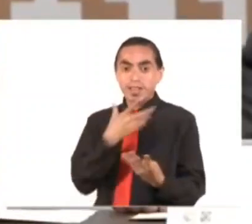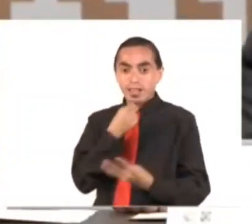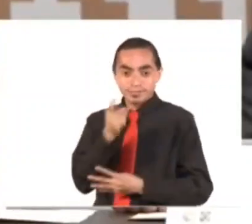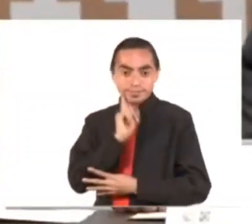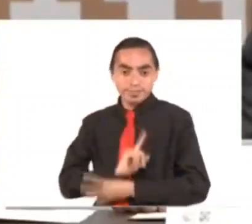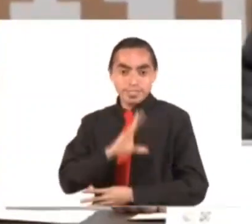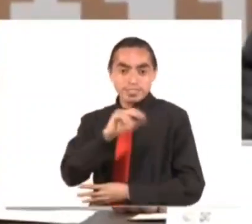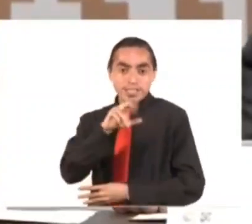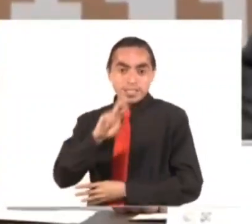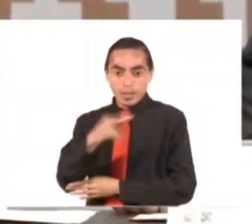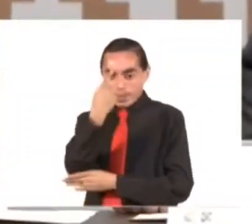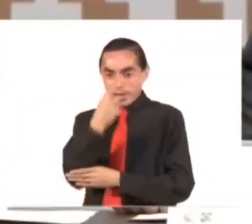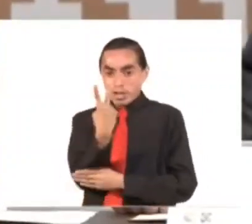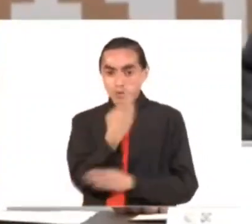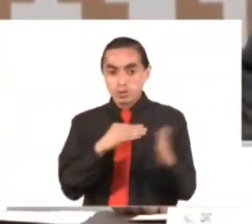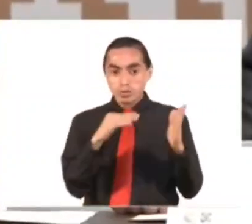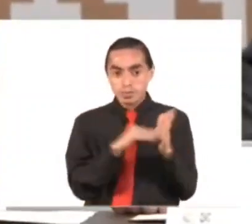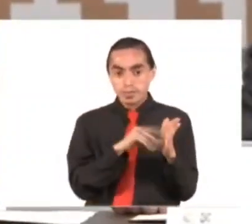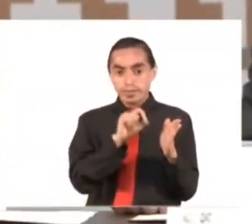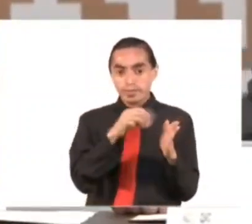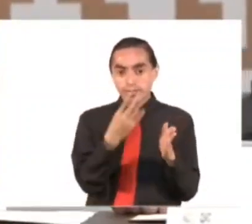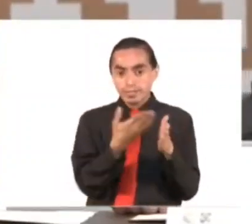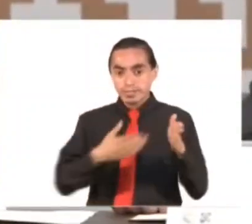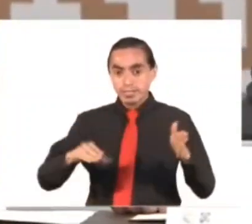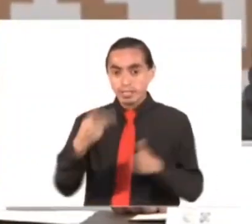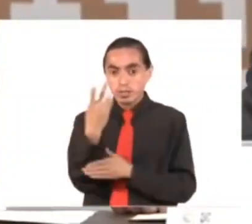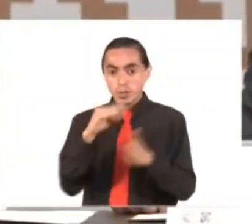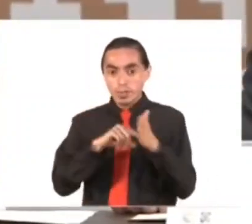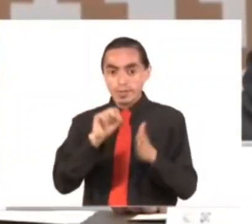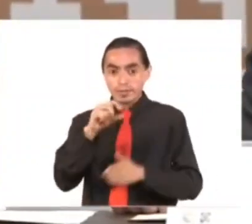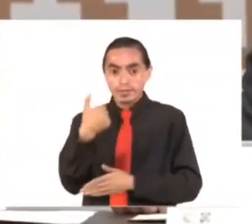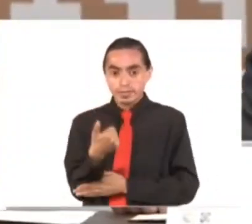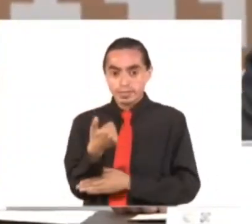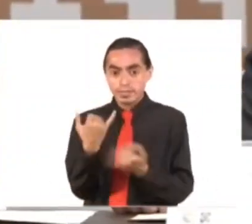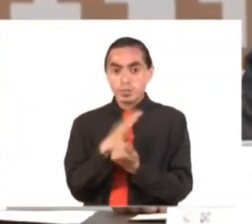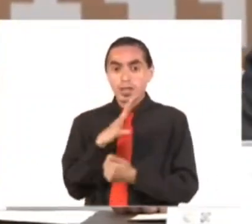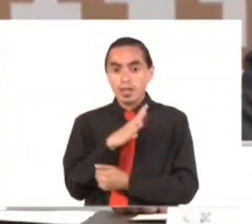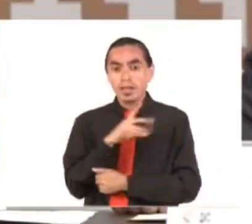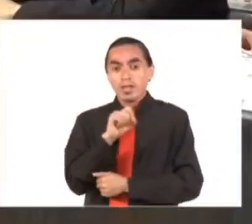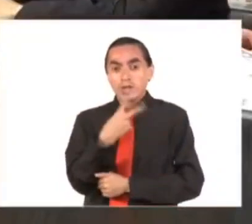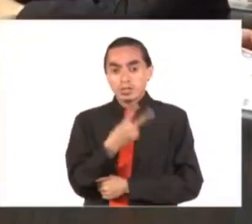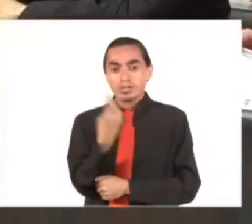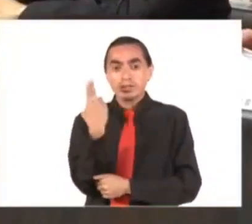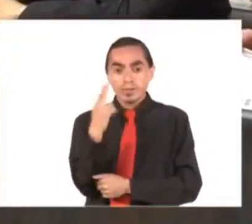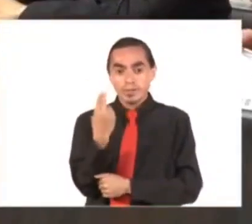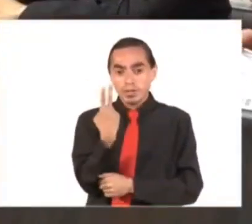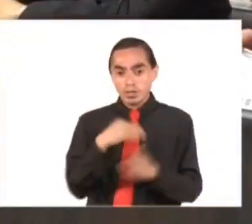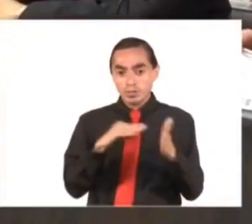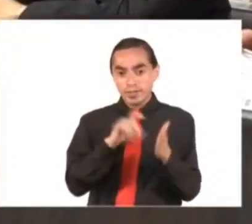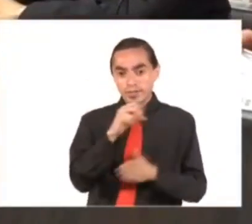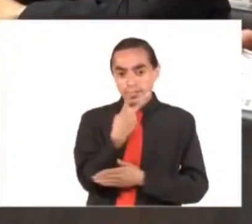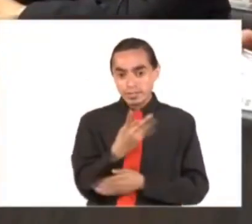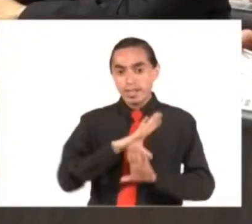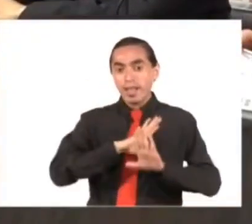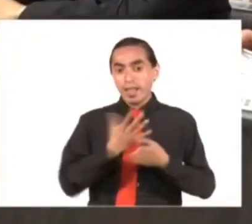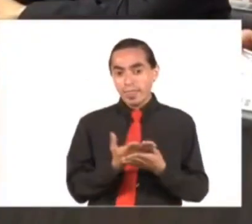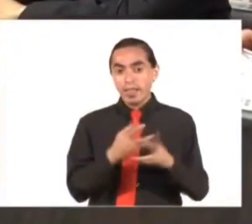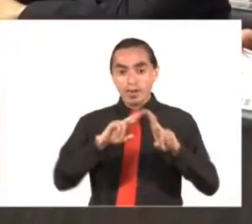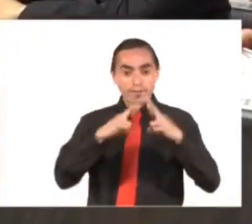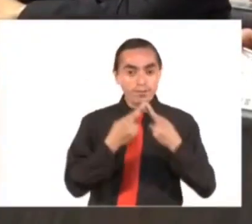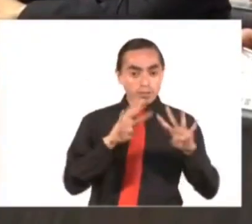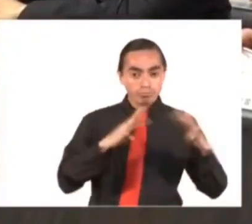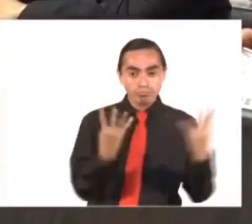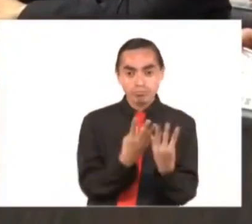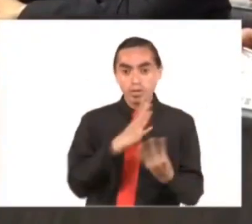periodo 2023-2026. Durante el mes de noviembre de 2022 se realizaron las sesiones sectoriales para la